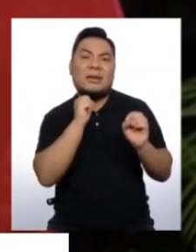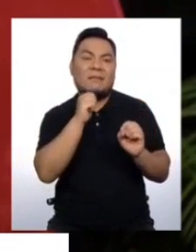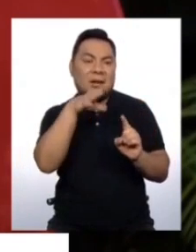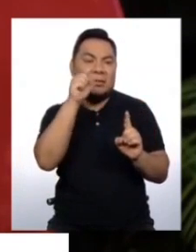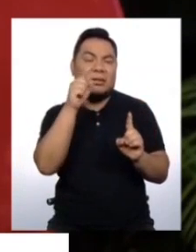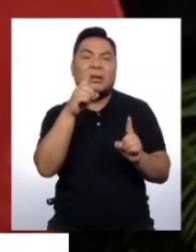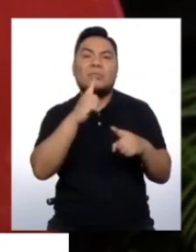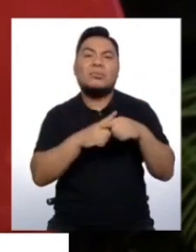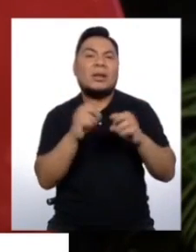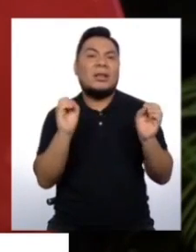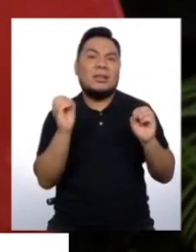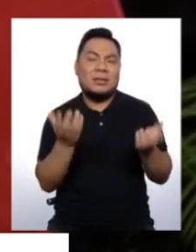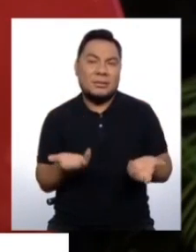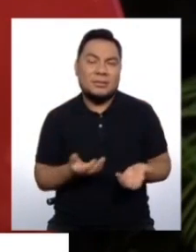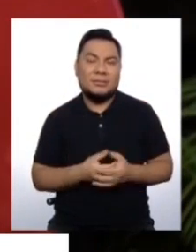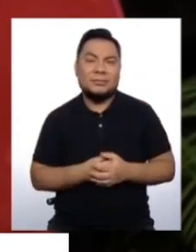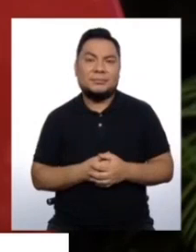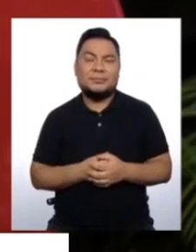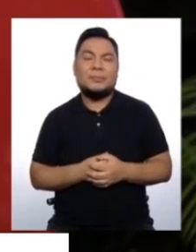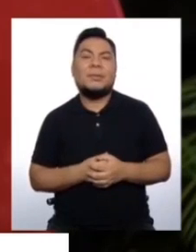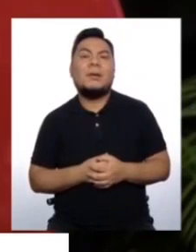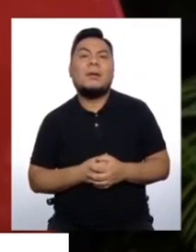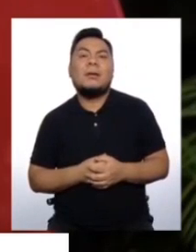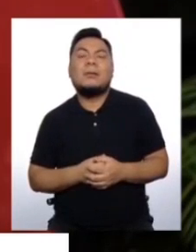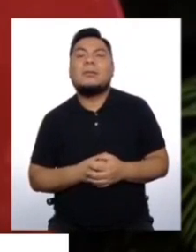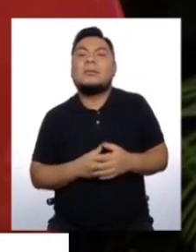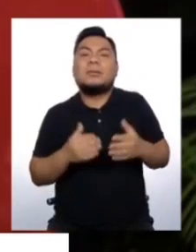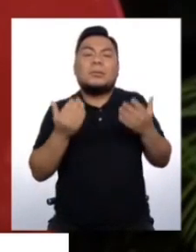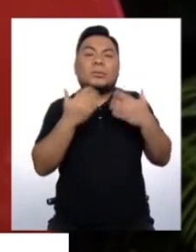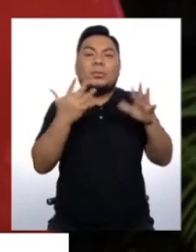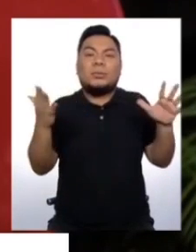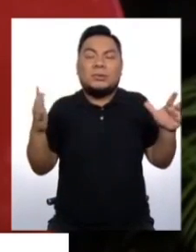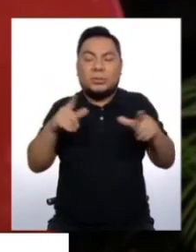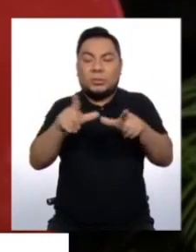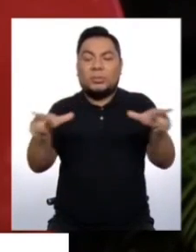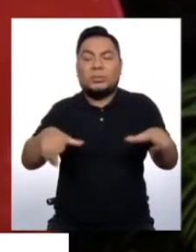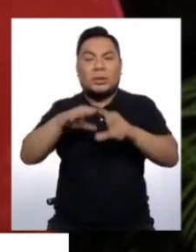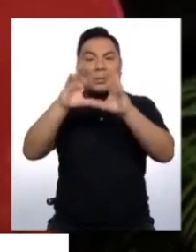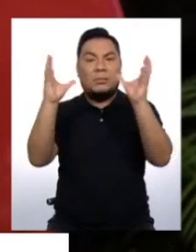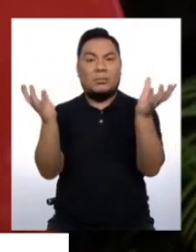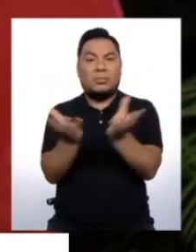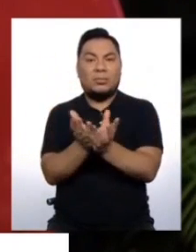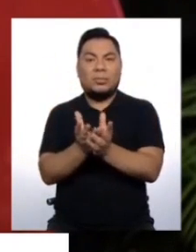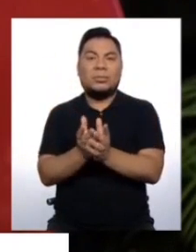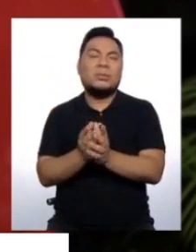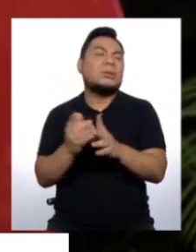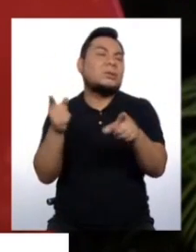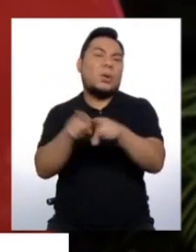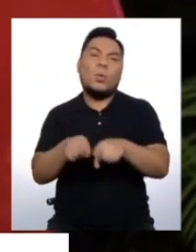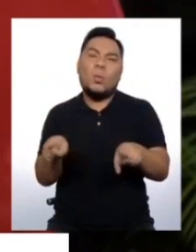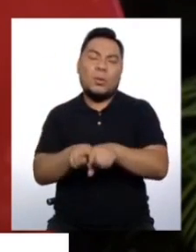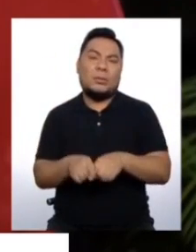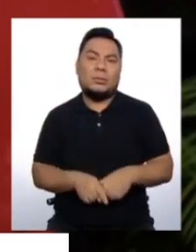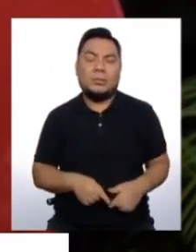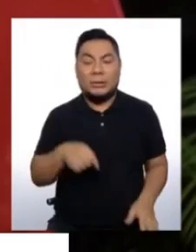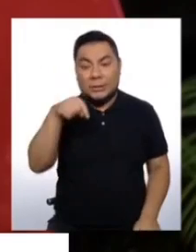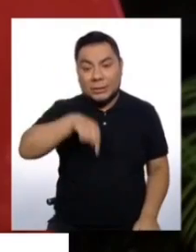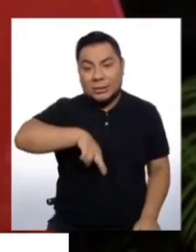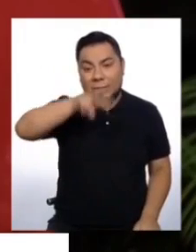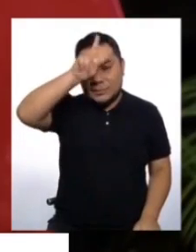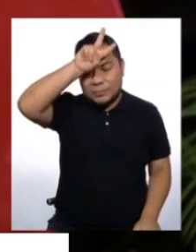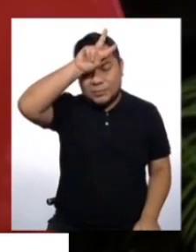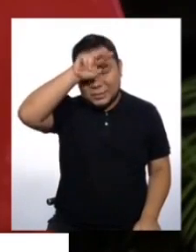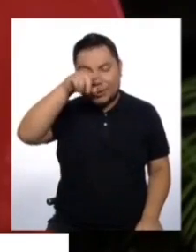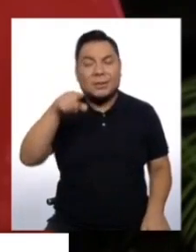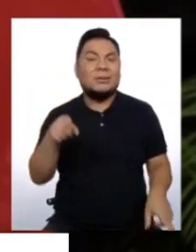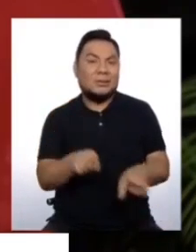como positivos. En cualquier parte del mundo ocurre lo mismo. En el Perú estamos